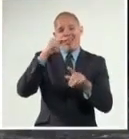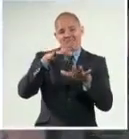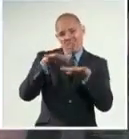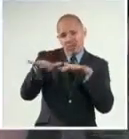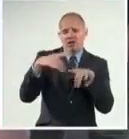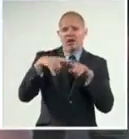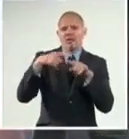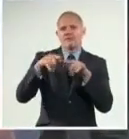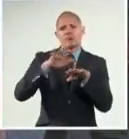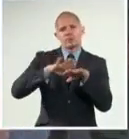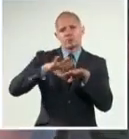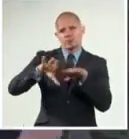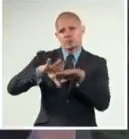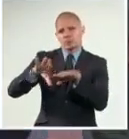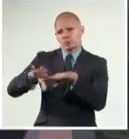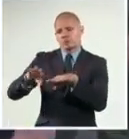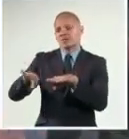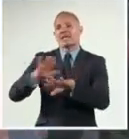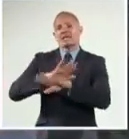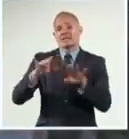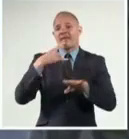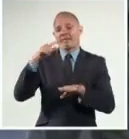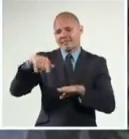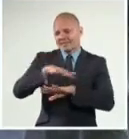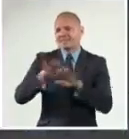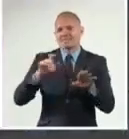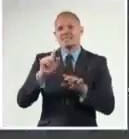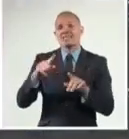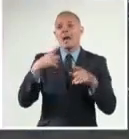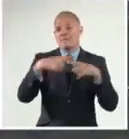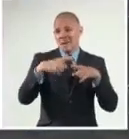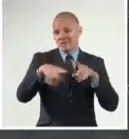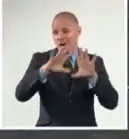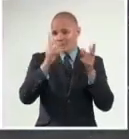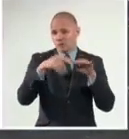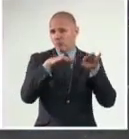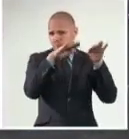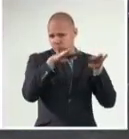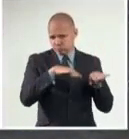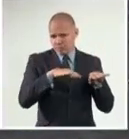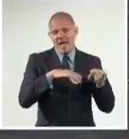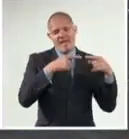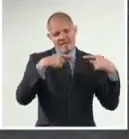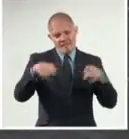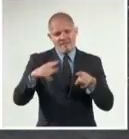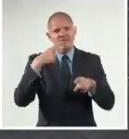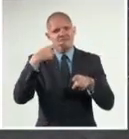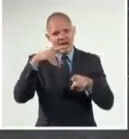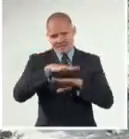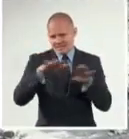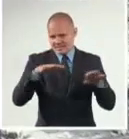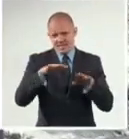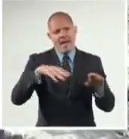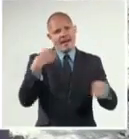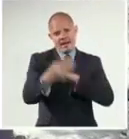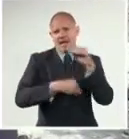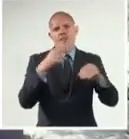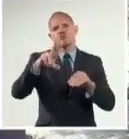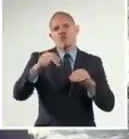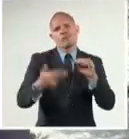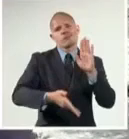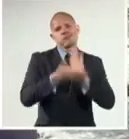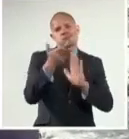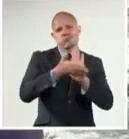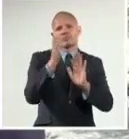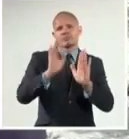Petróleo asegura contar ya con la mayoría de los materiales para acometer la sustitución de ese primer depósito. Estos